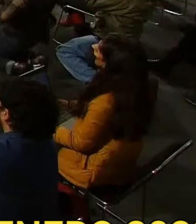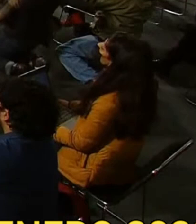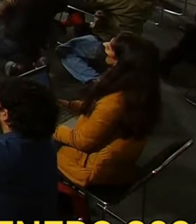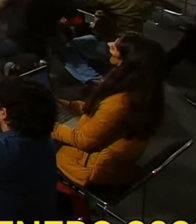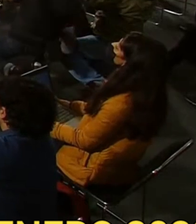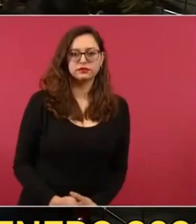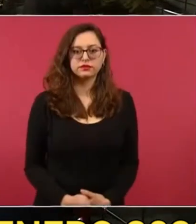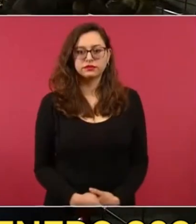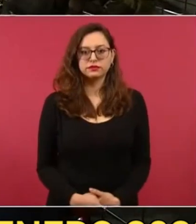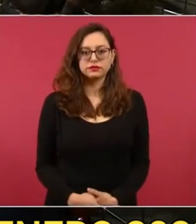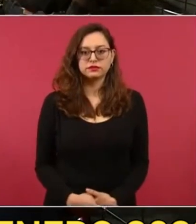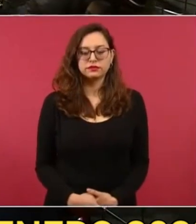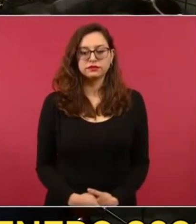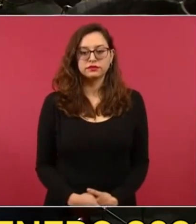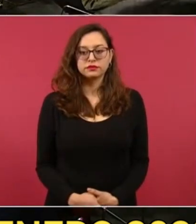Pero